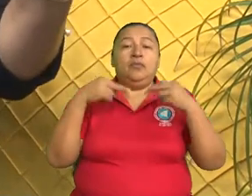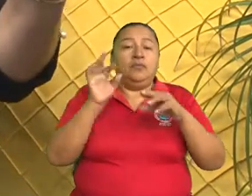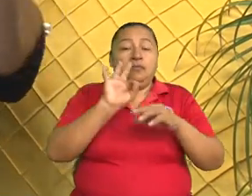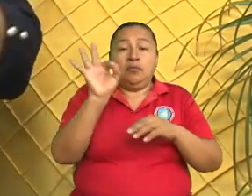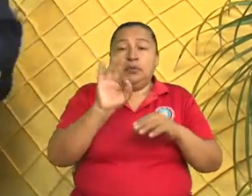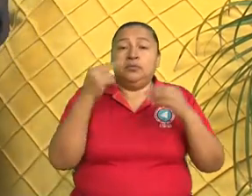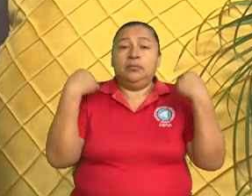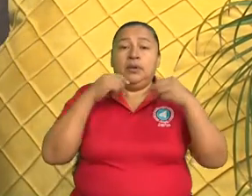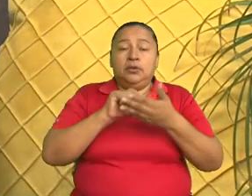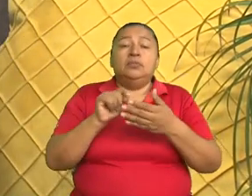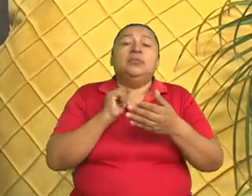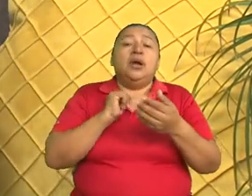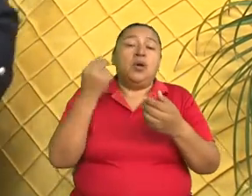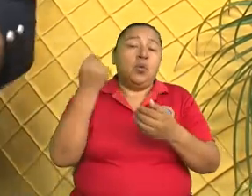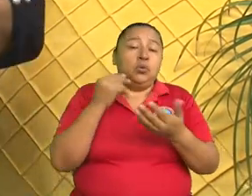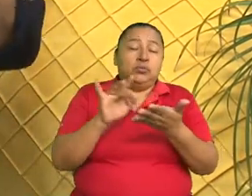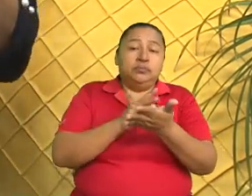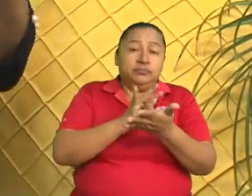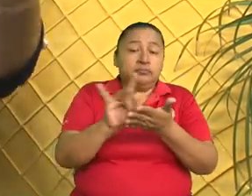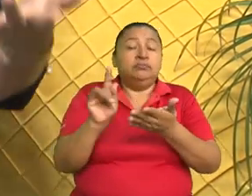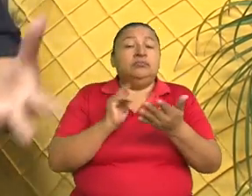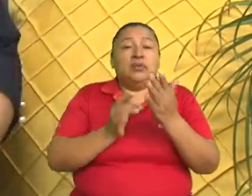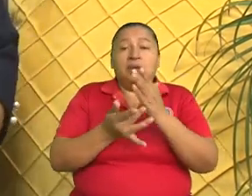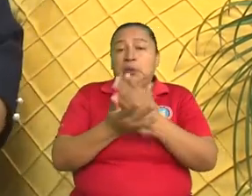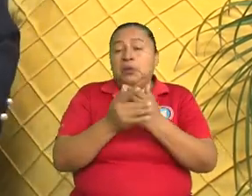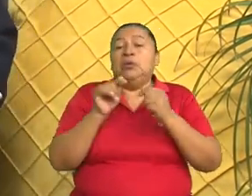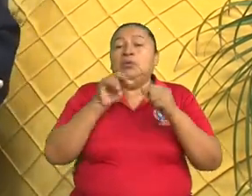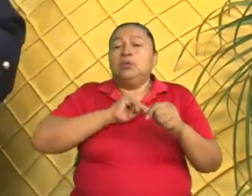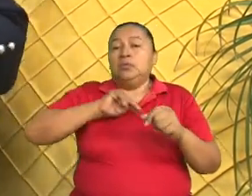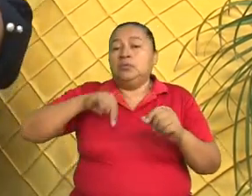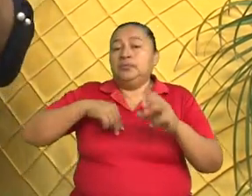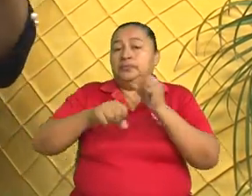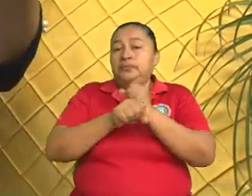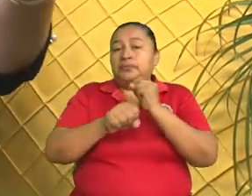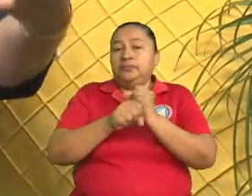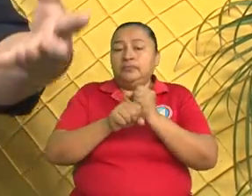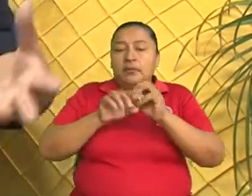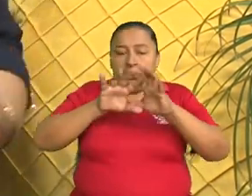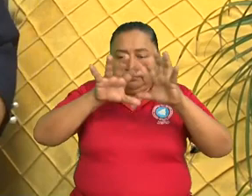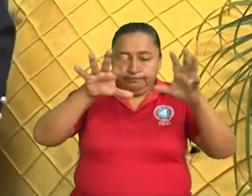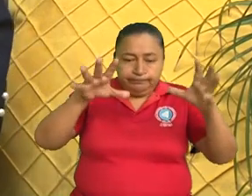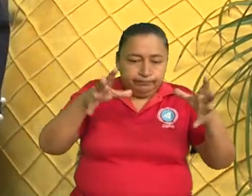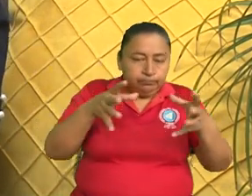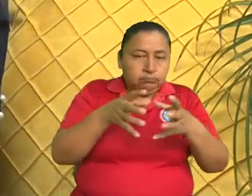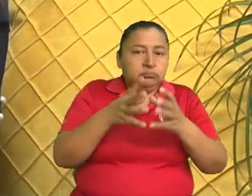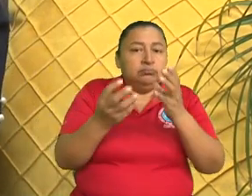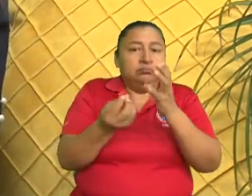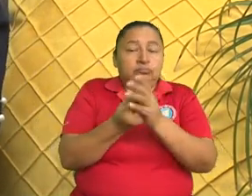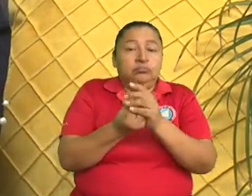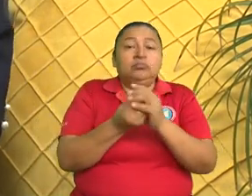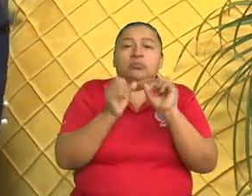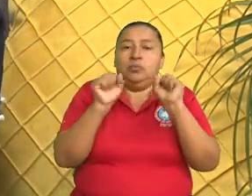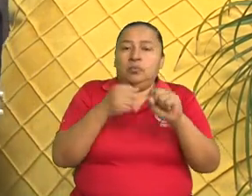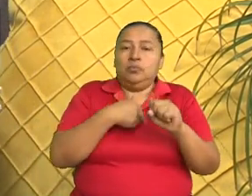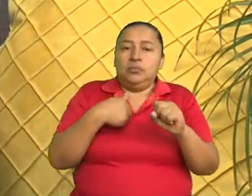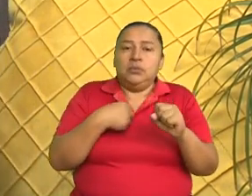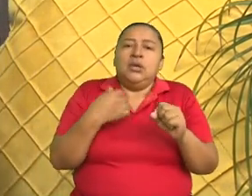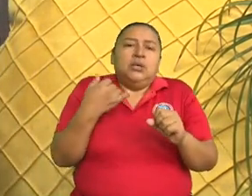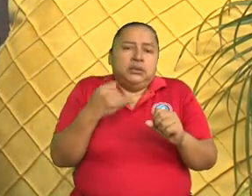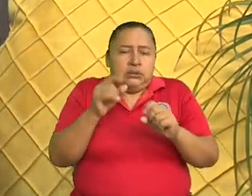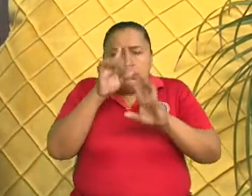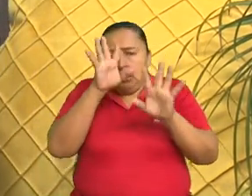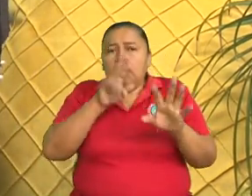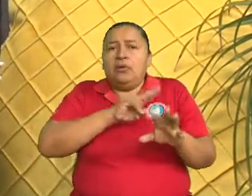en el manejo de tecnologías educativas. Entonces, como le digo, nuestro trabajo va redondeándose de manera integral y claro que tenemos